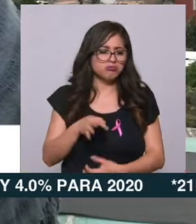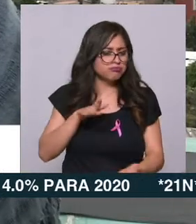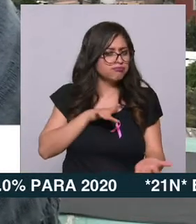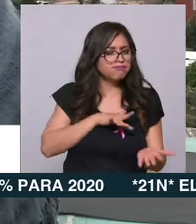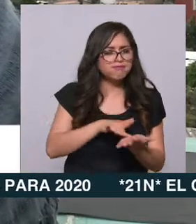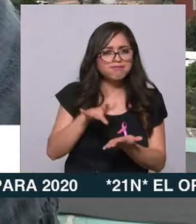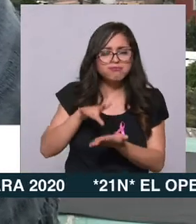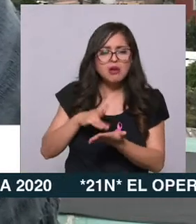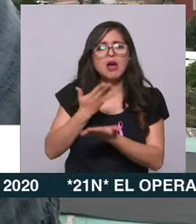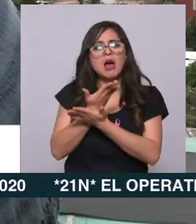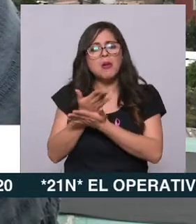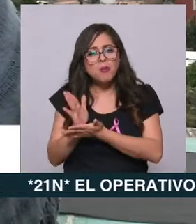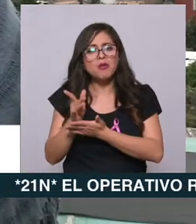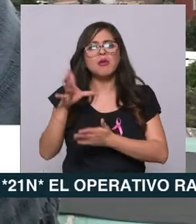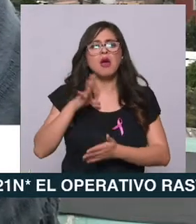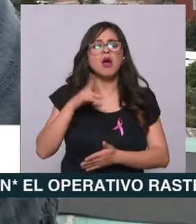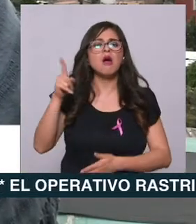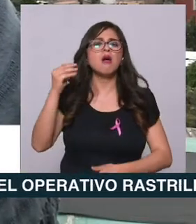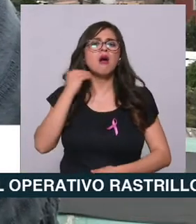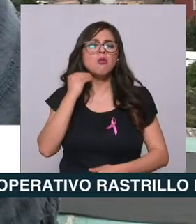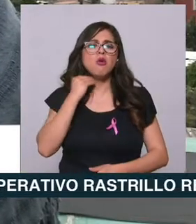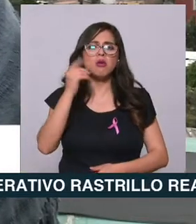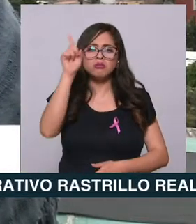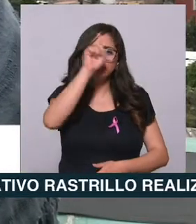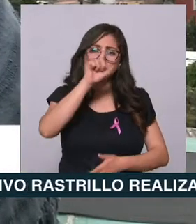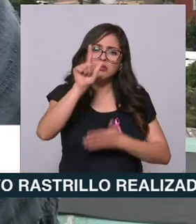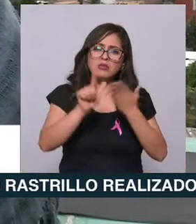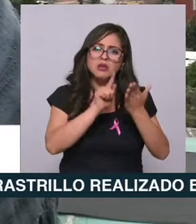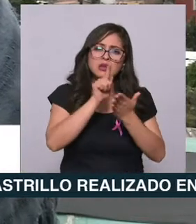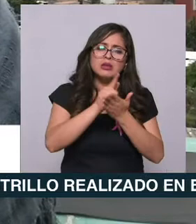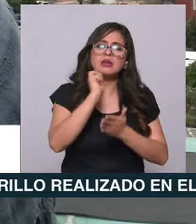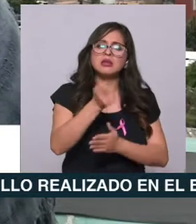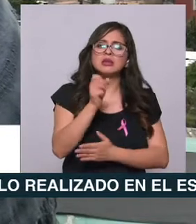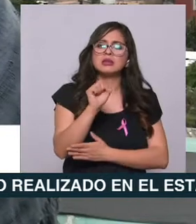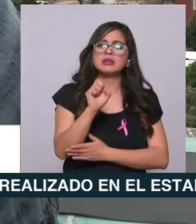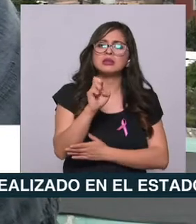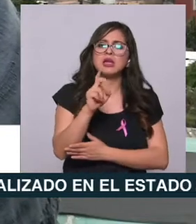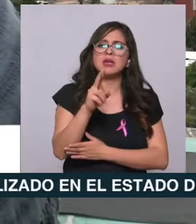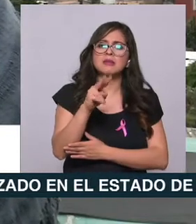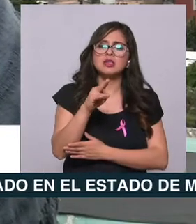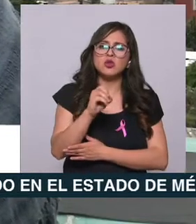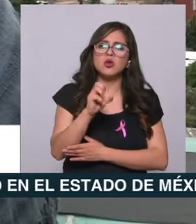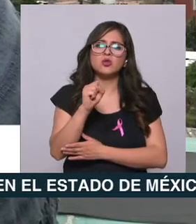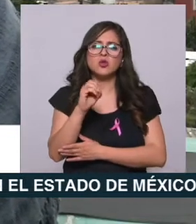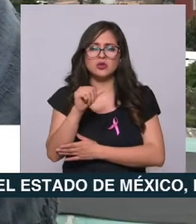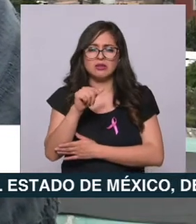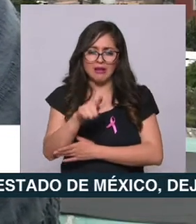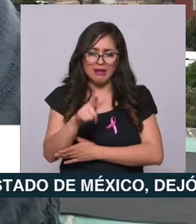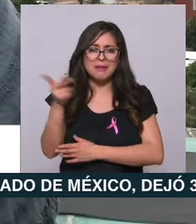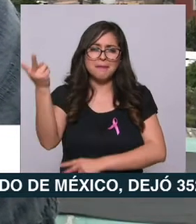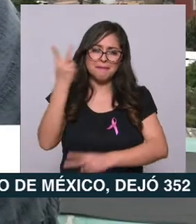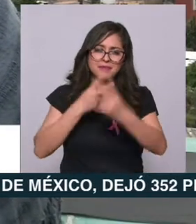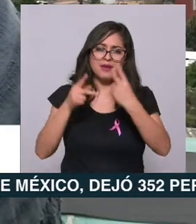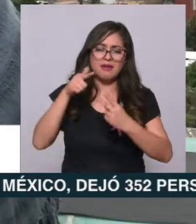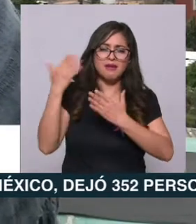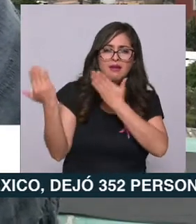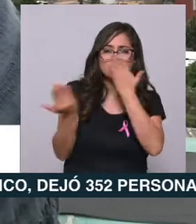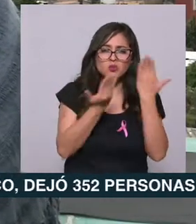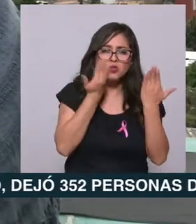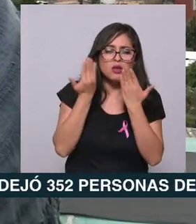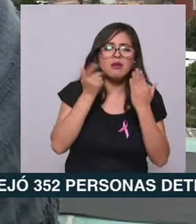y asesoría legal a través del servicio social que vienen a ser estudiantes de